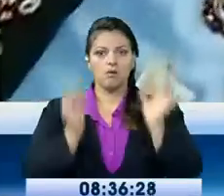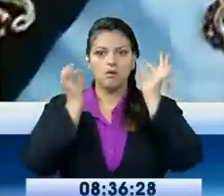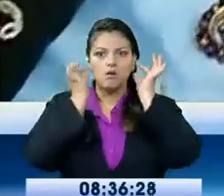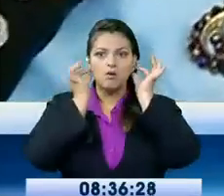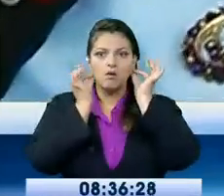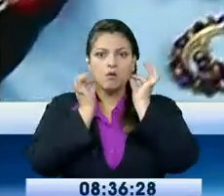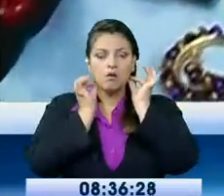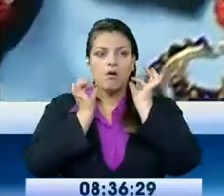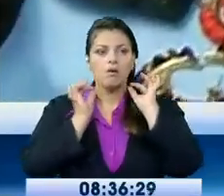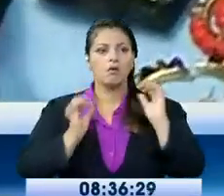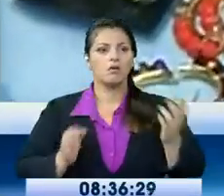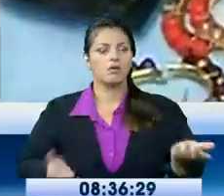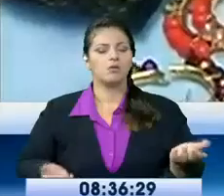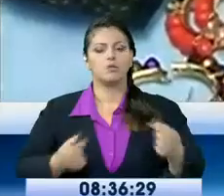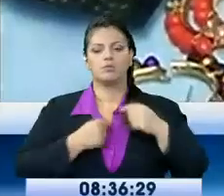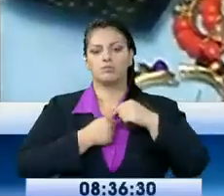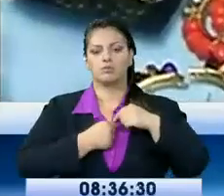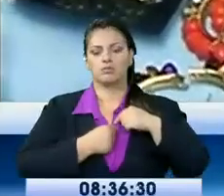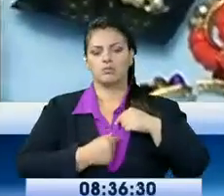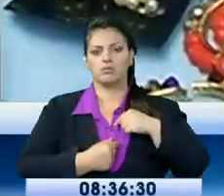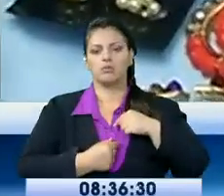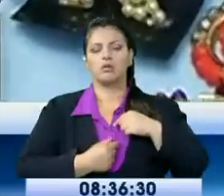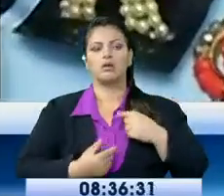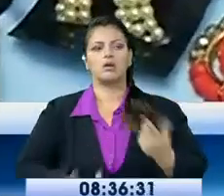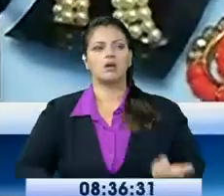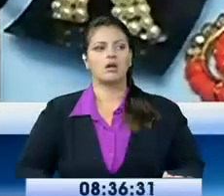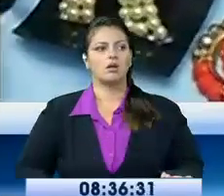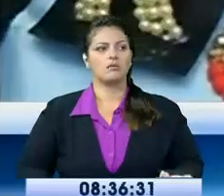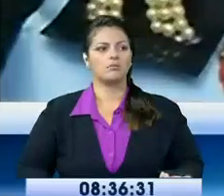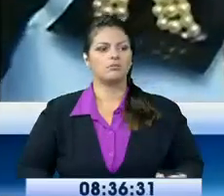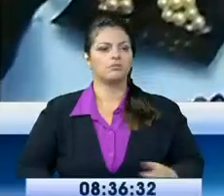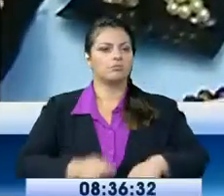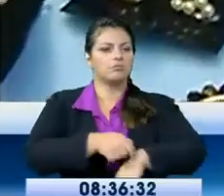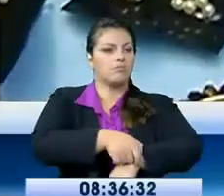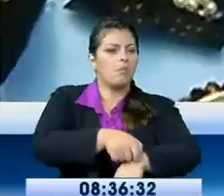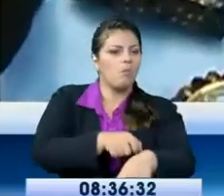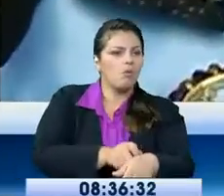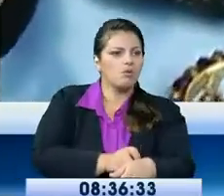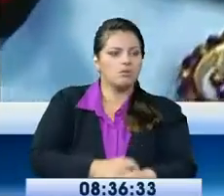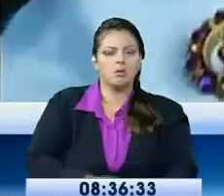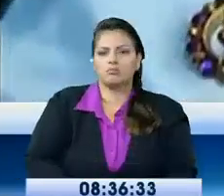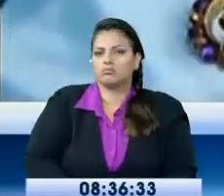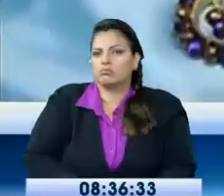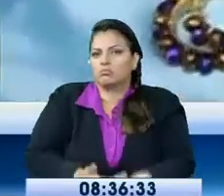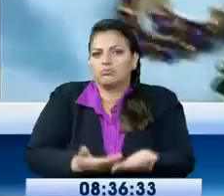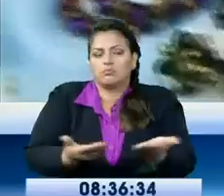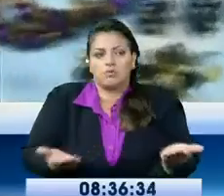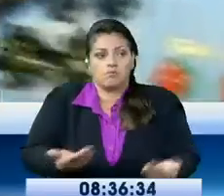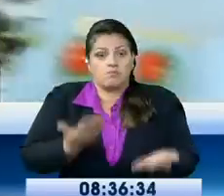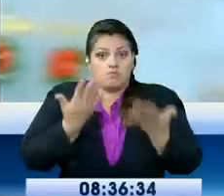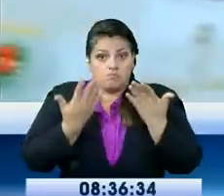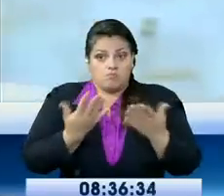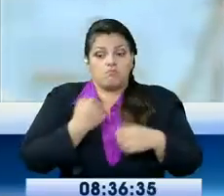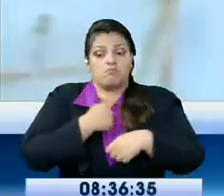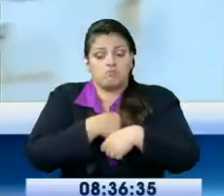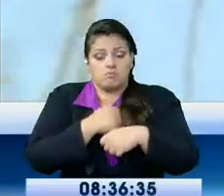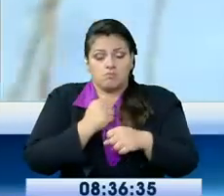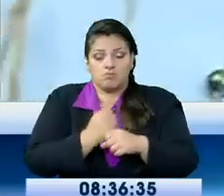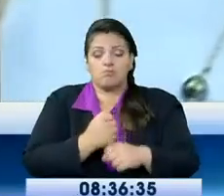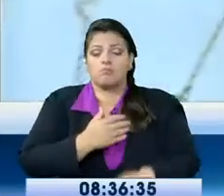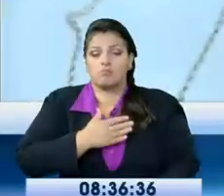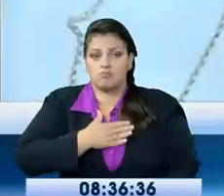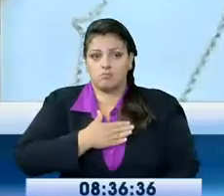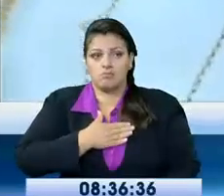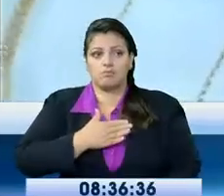Aretes a mano, dijes y cadenas, pulseras, todo lo que tiene que ver con bisutería